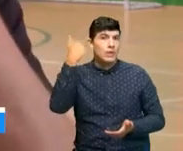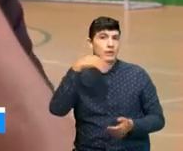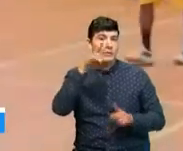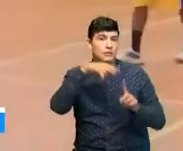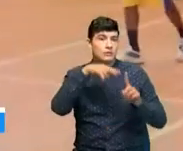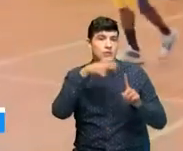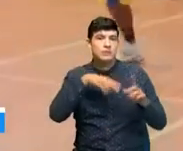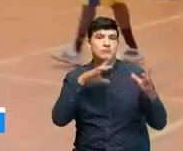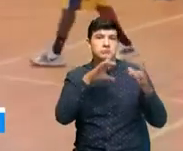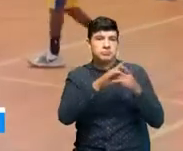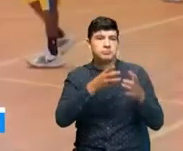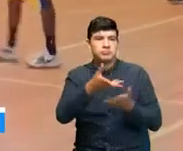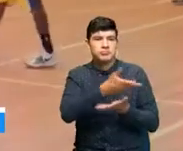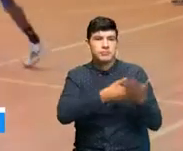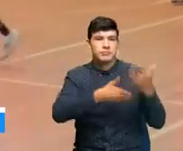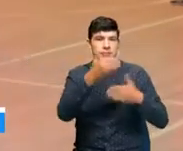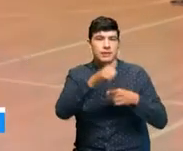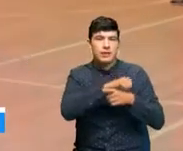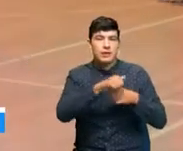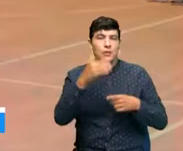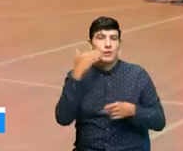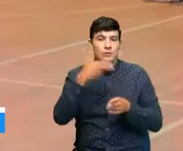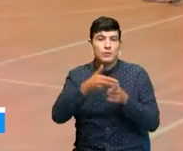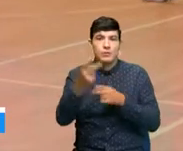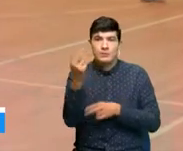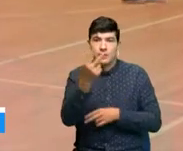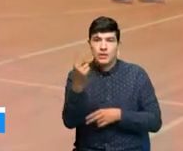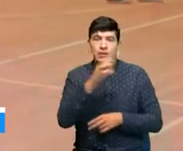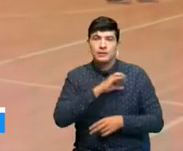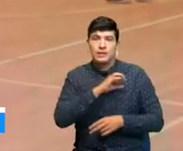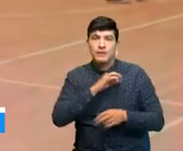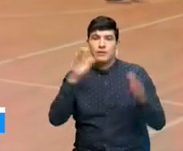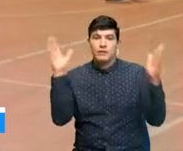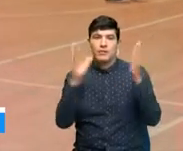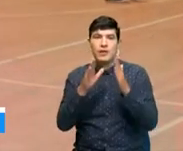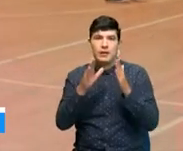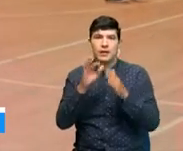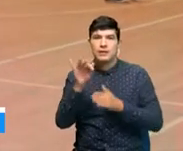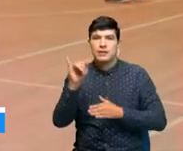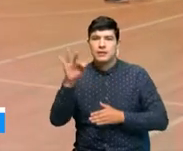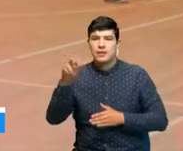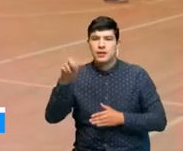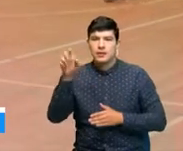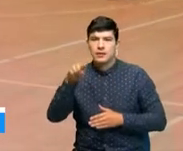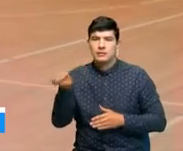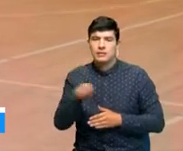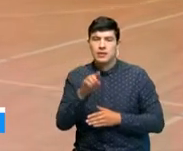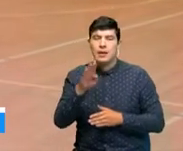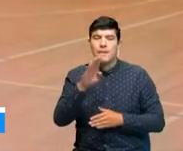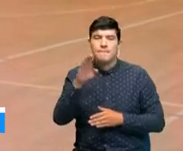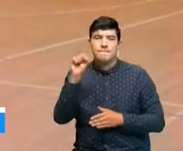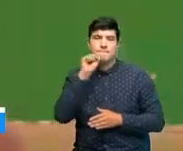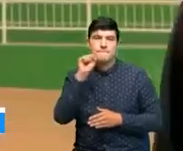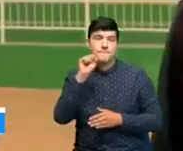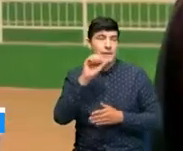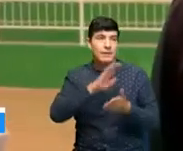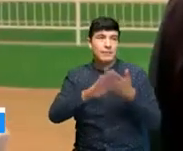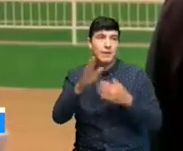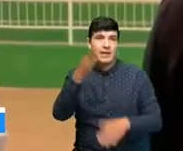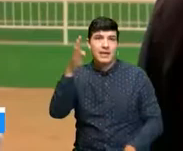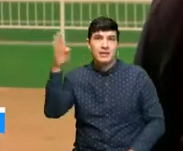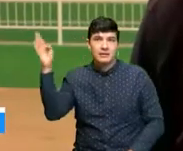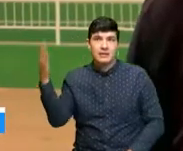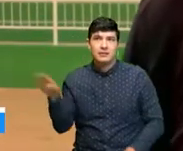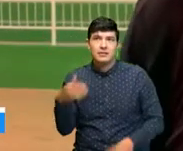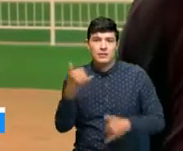muchachos. El viernes y el sábado recibirán a Titanes de Barranquilla, actual campeón nacional, por partidos amistosos.